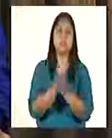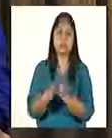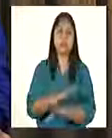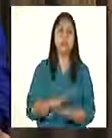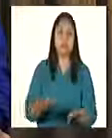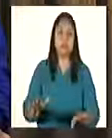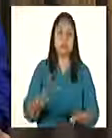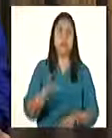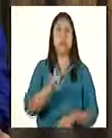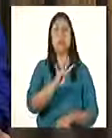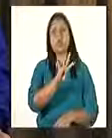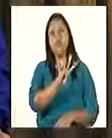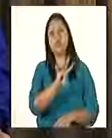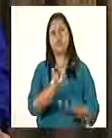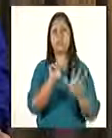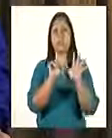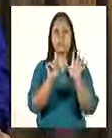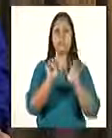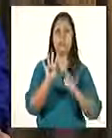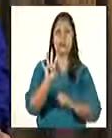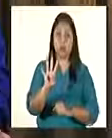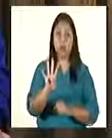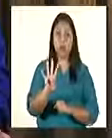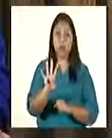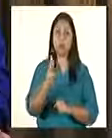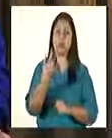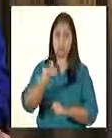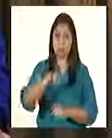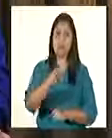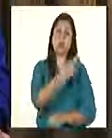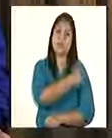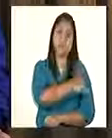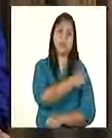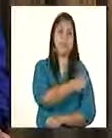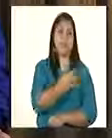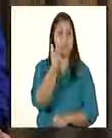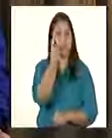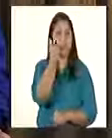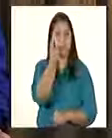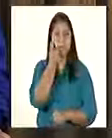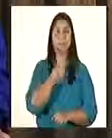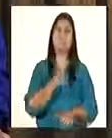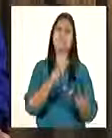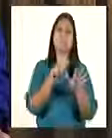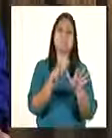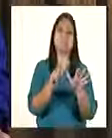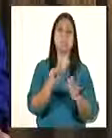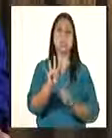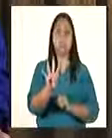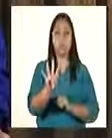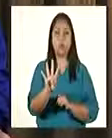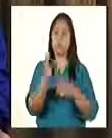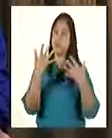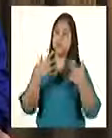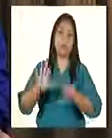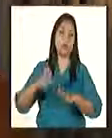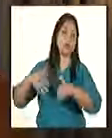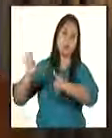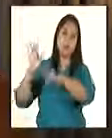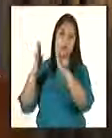fallecidas. Tenemos 464 casos activos. Tenemos 64 casos